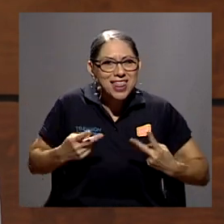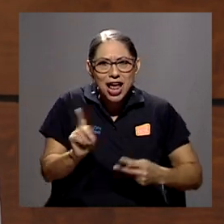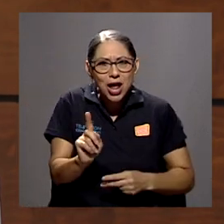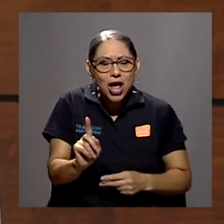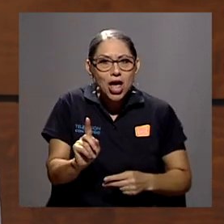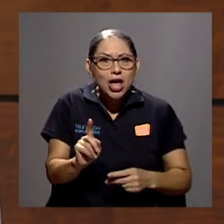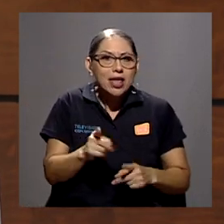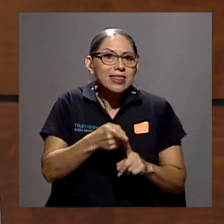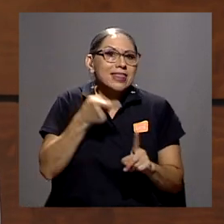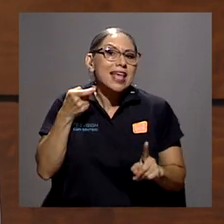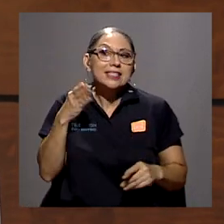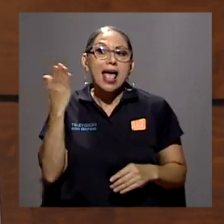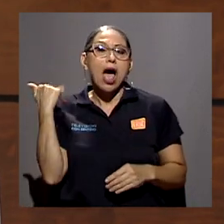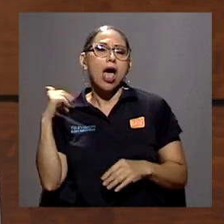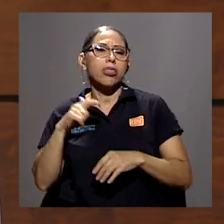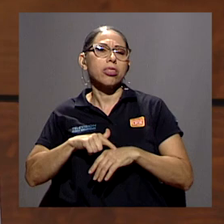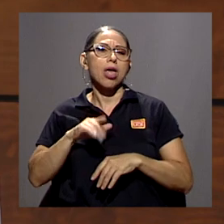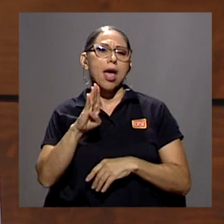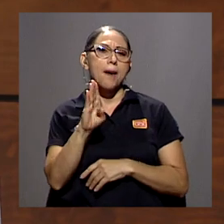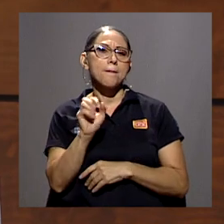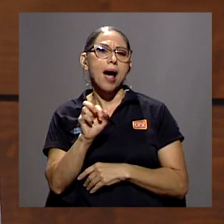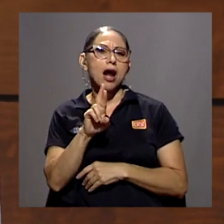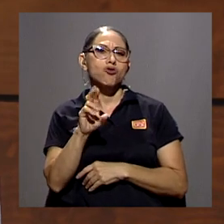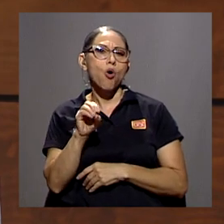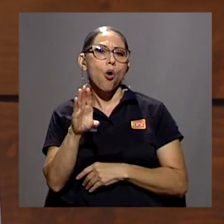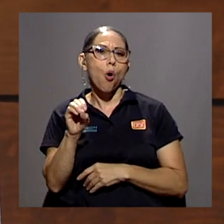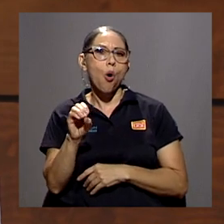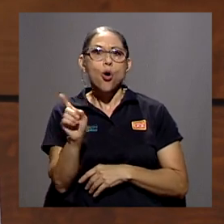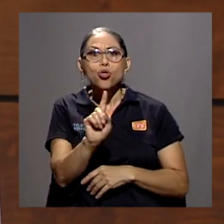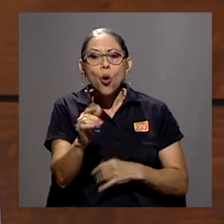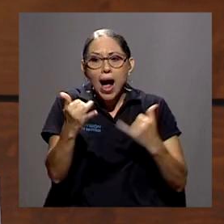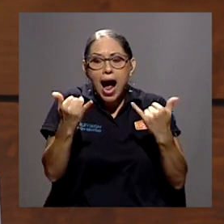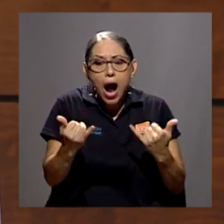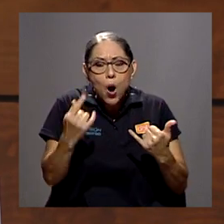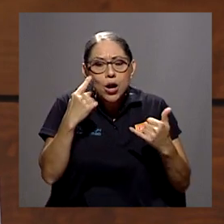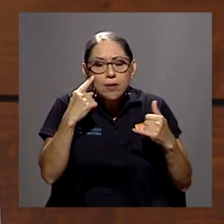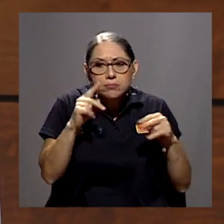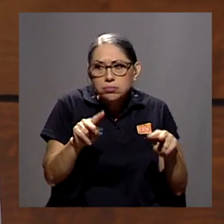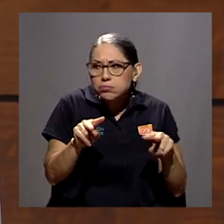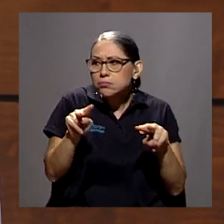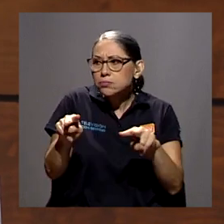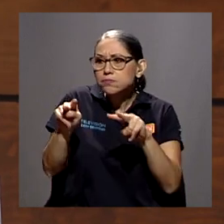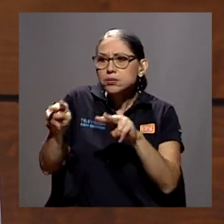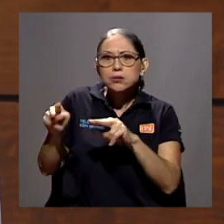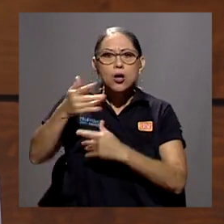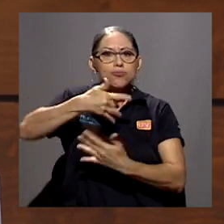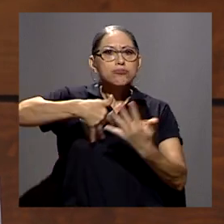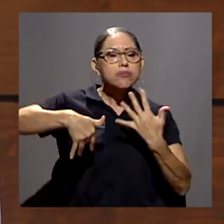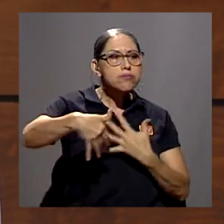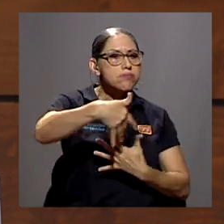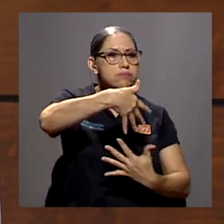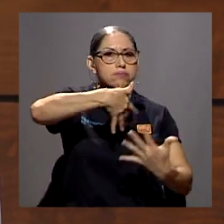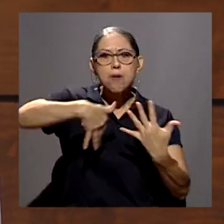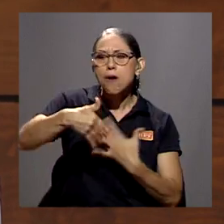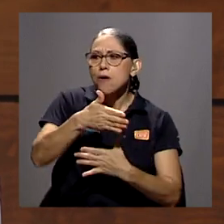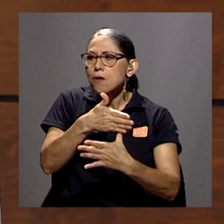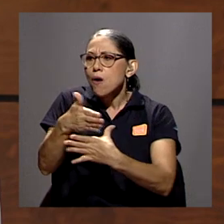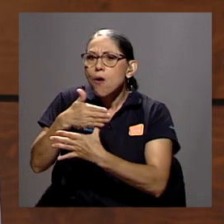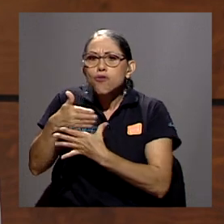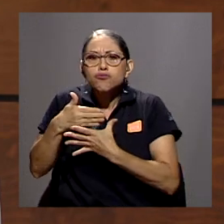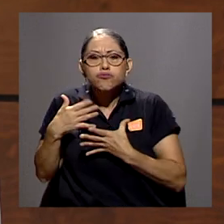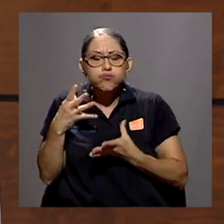inclusive desde el barroco sino a chequear nuestra convivencia y a partir de ahí llevarla a